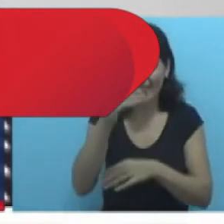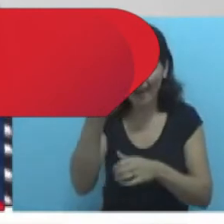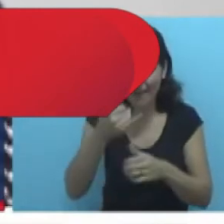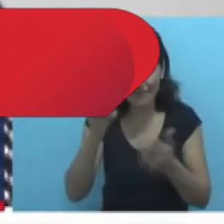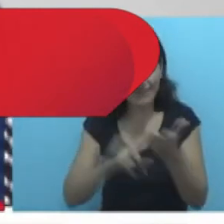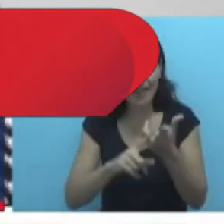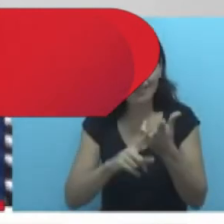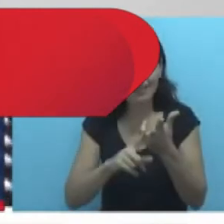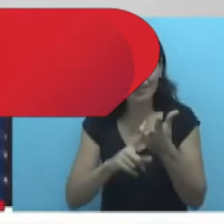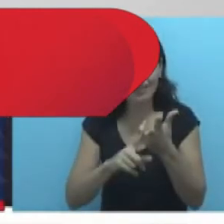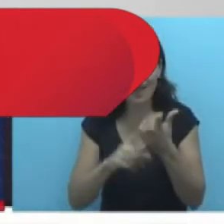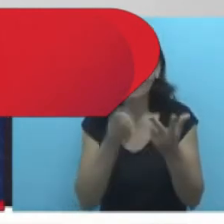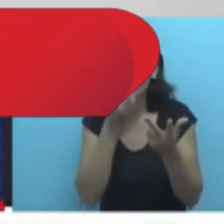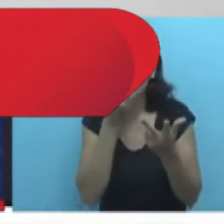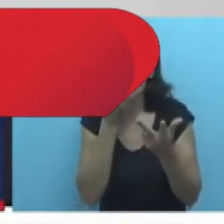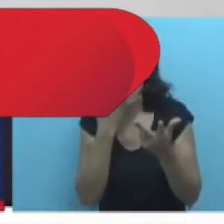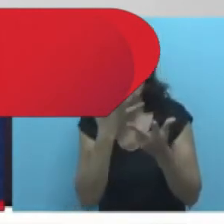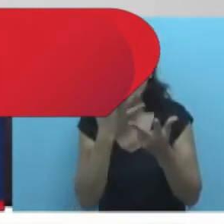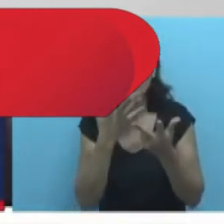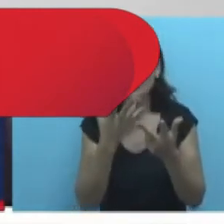la rosa roja de esa balsa